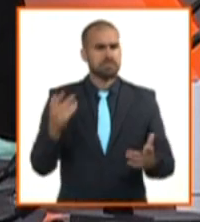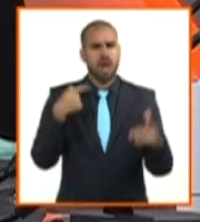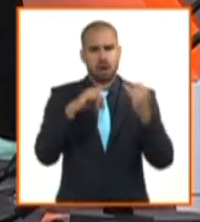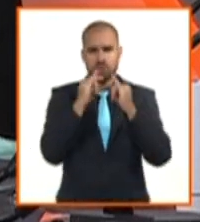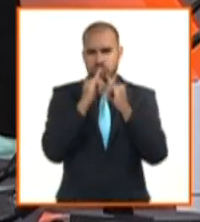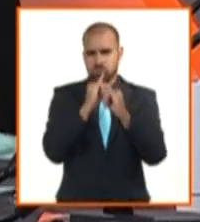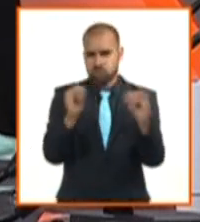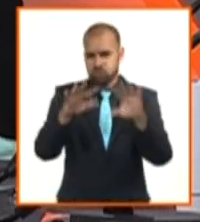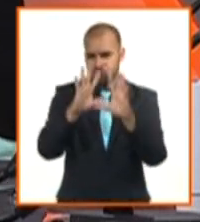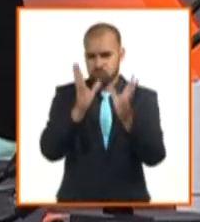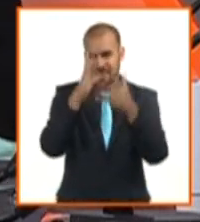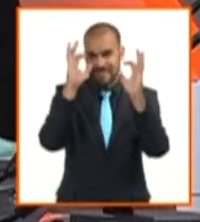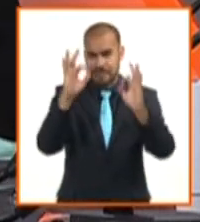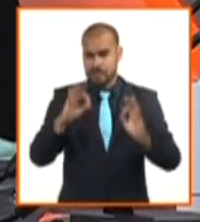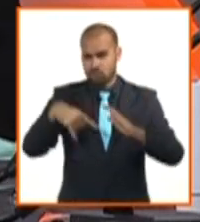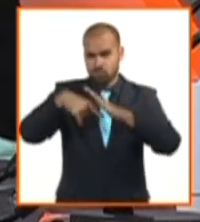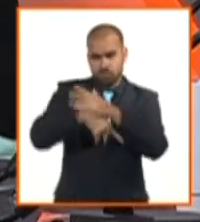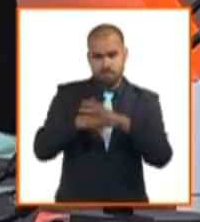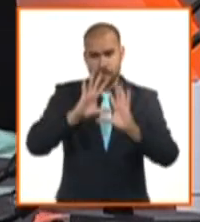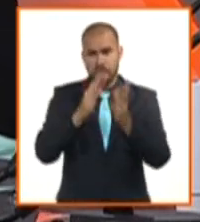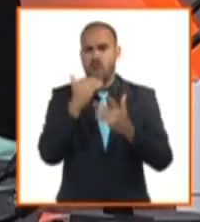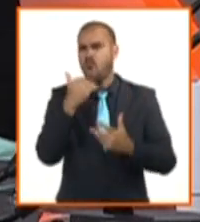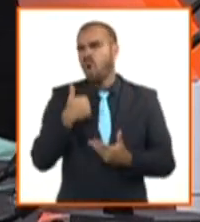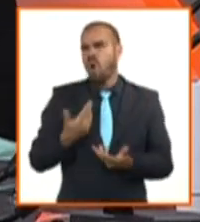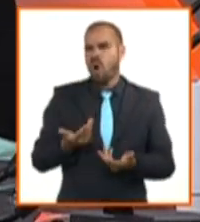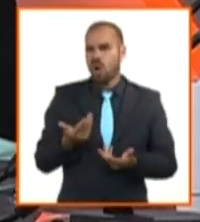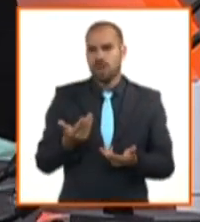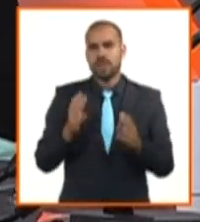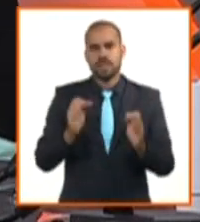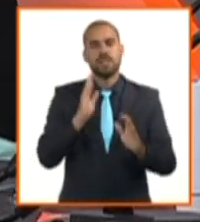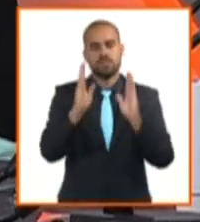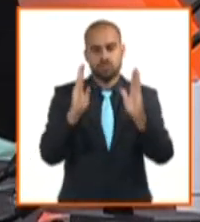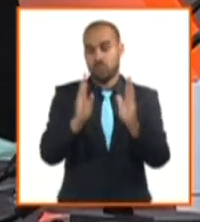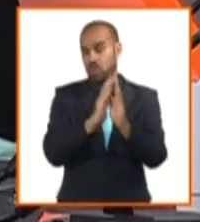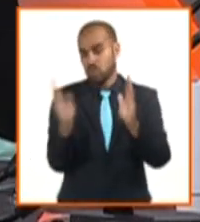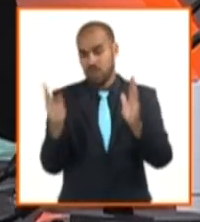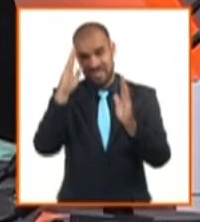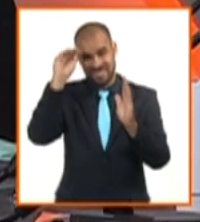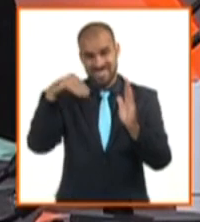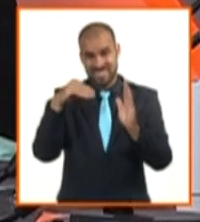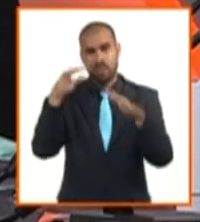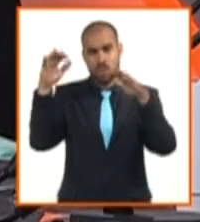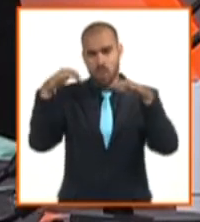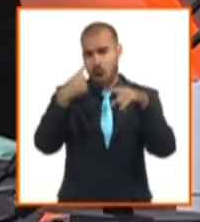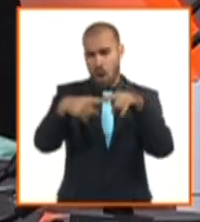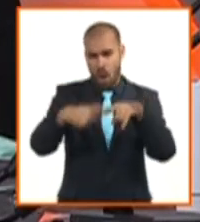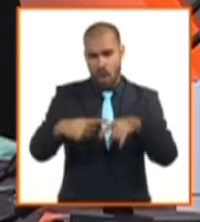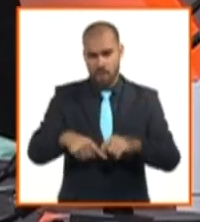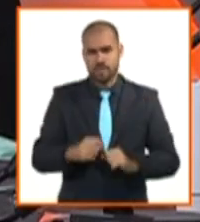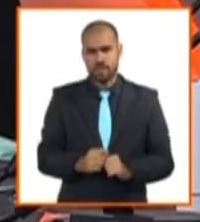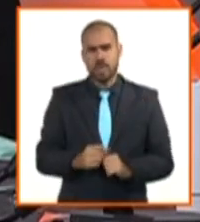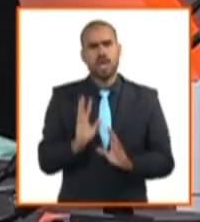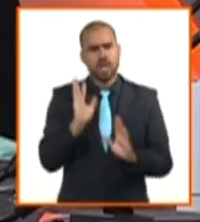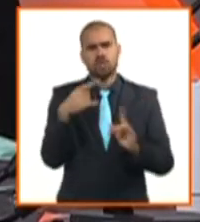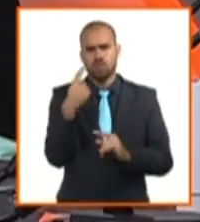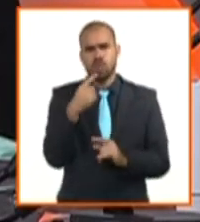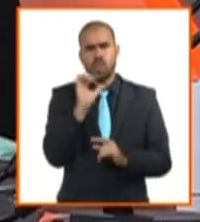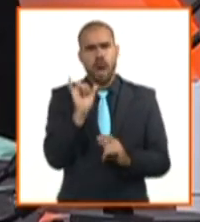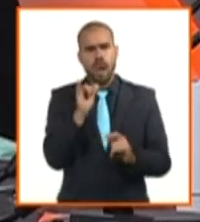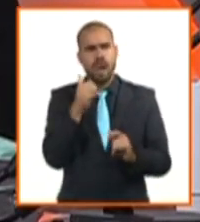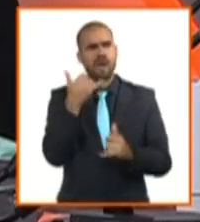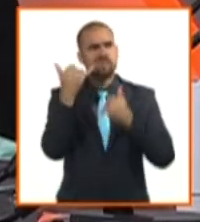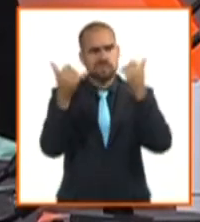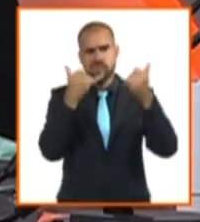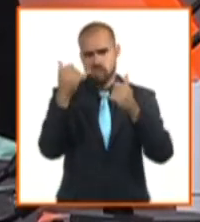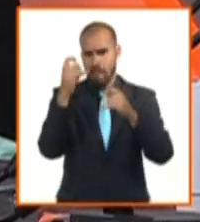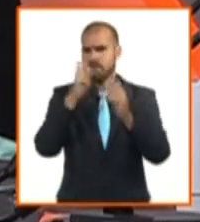sobre los acontecimientos en el centro del occidente de cuba tendremos pases a algunas provincias y también